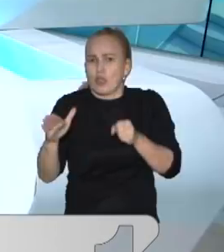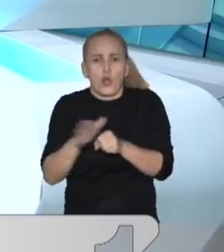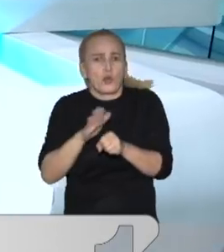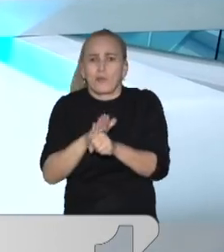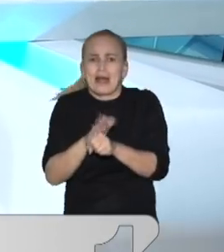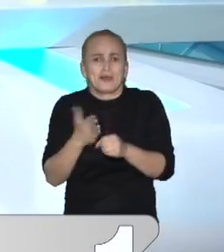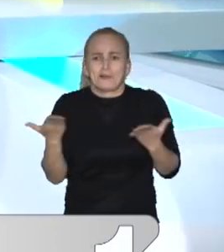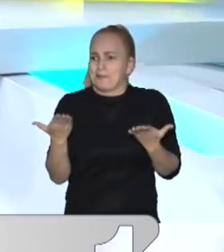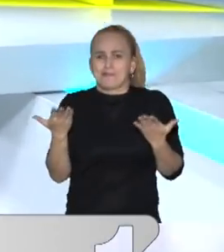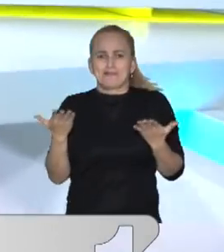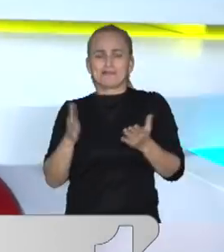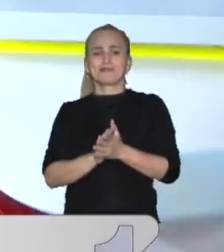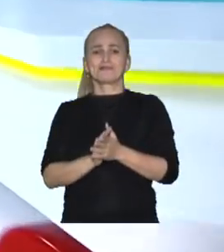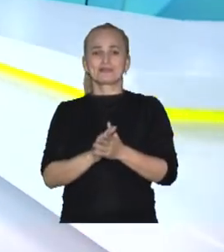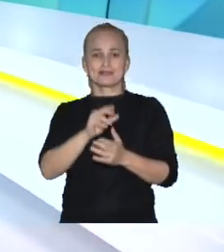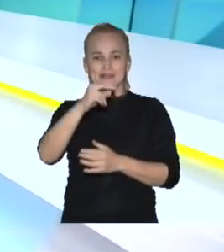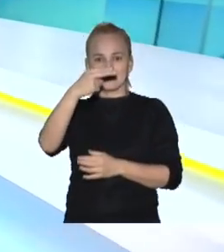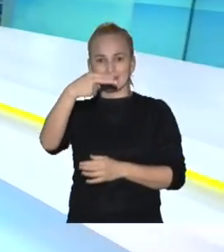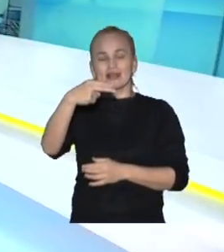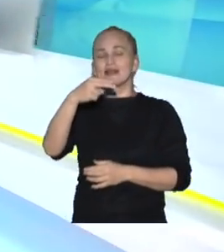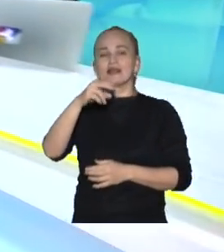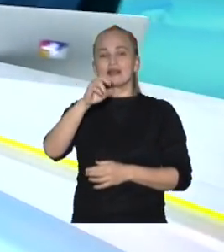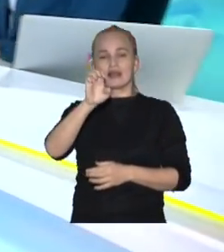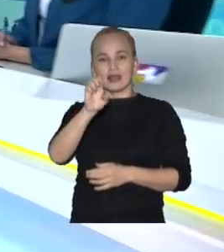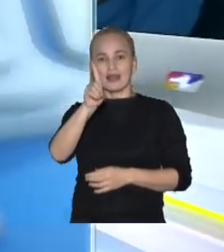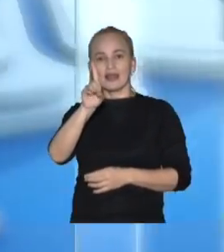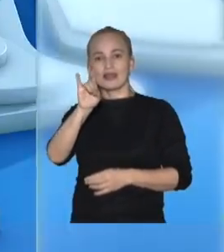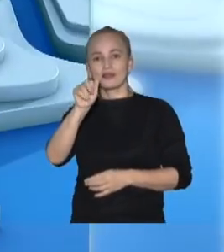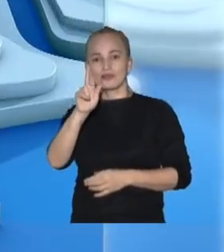espacio. Eduardo Herrera, ¿cuál es la situación en este momento? Buenos días.